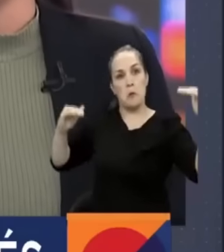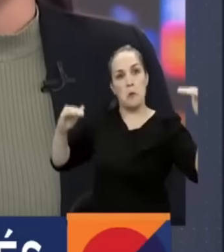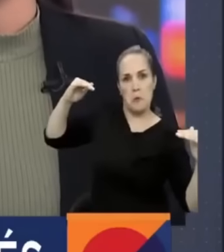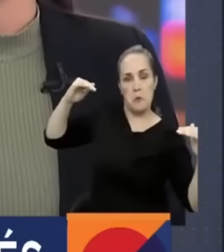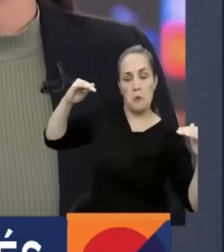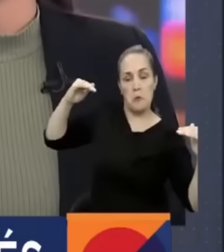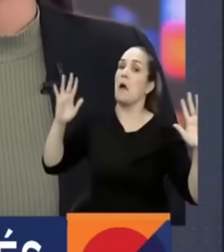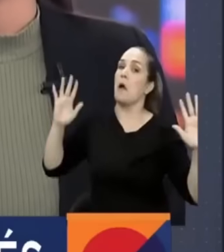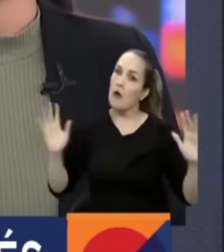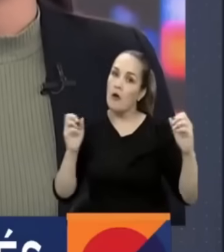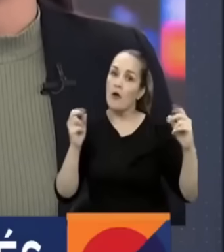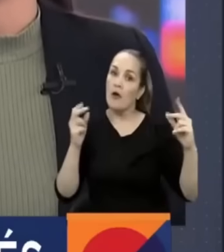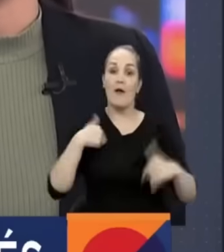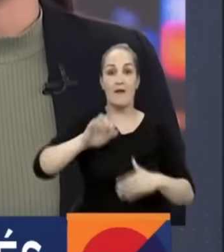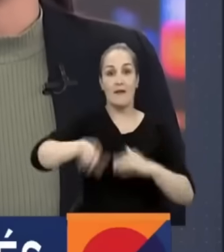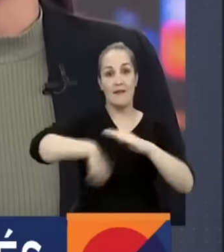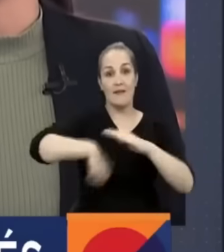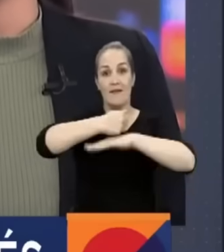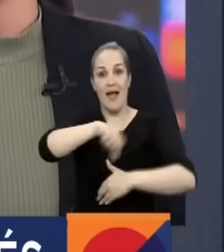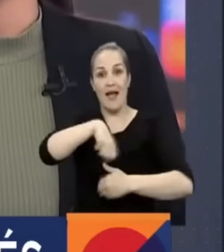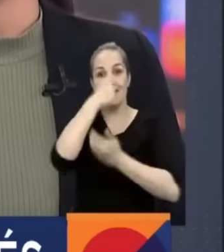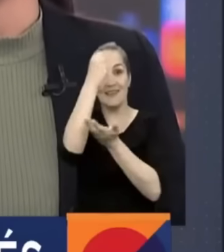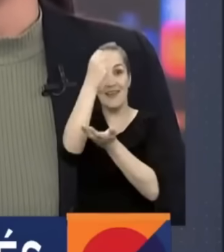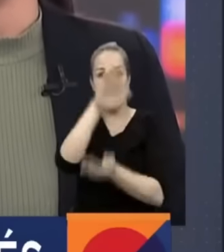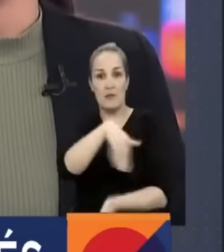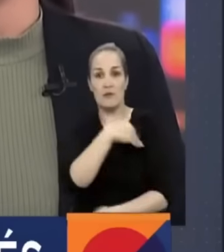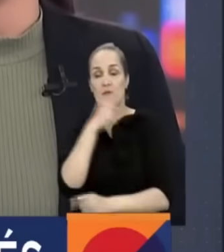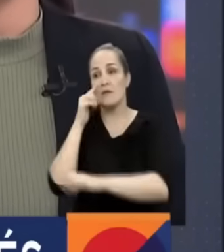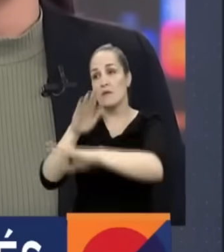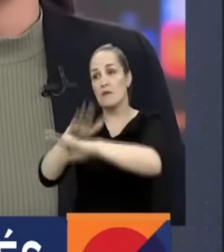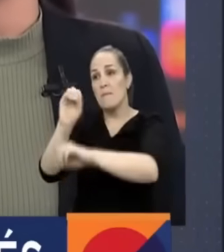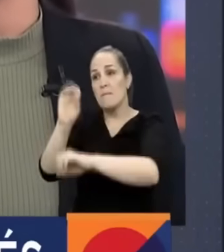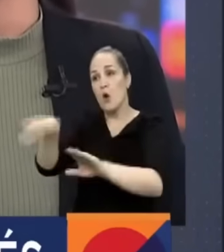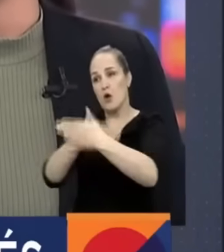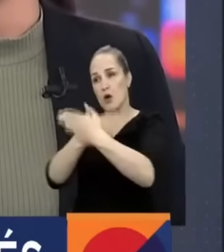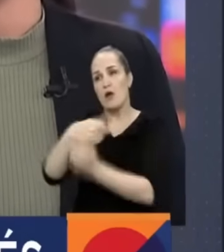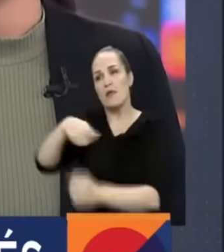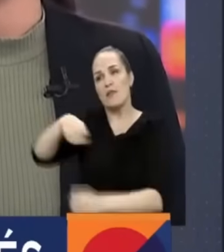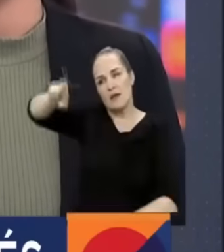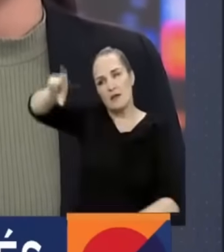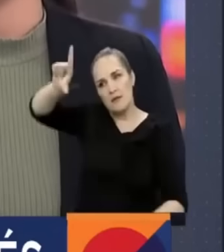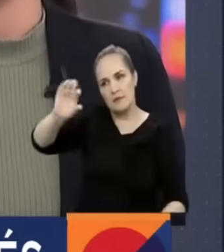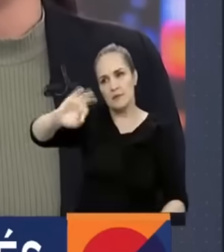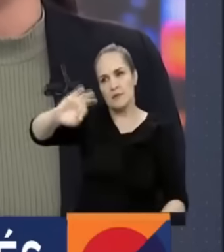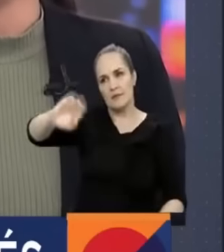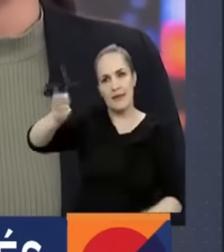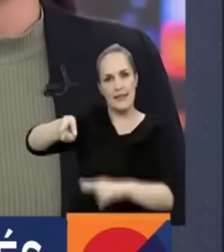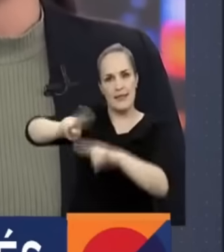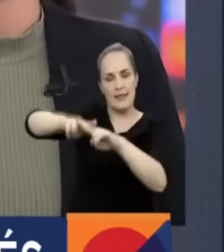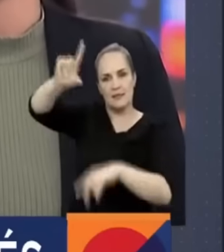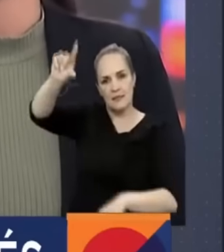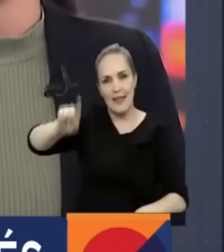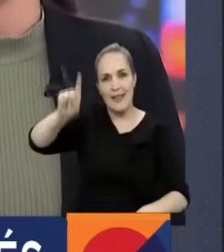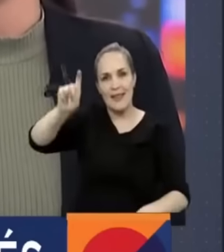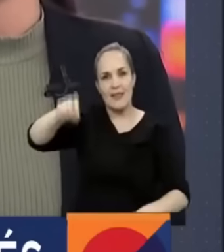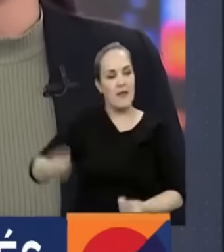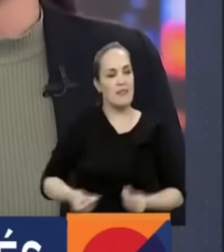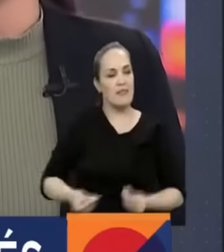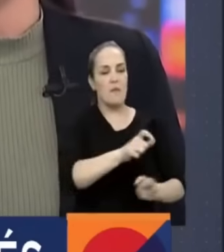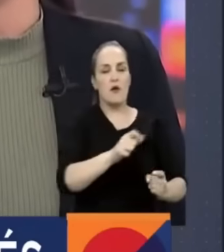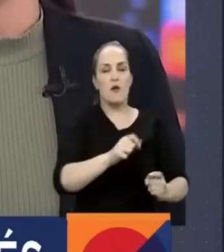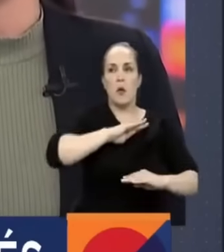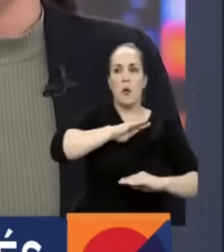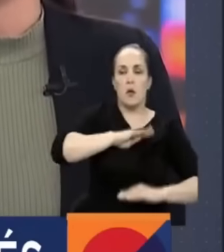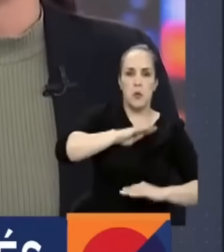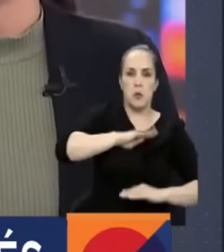datos, el jefe de la cartera de Hacienda considera que el Banco de la República debe bajar aún más las tasas de interés para darle un alivio al